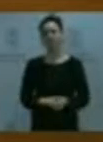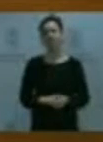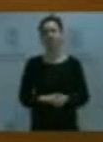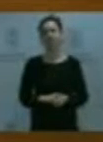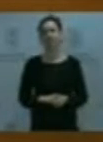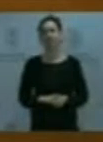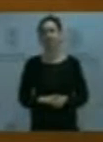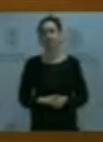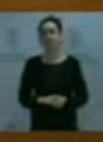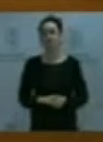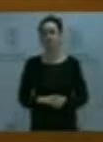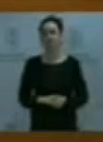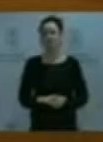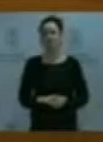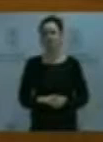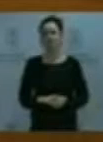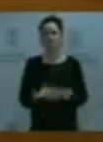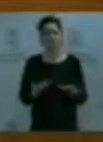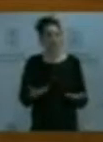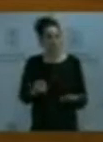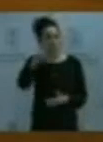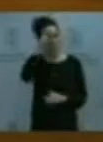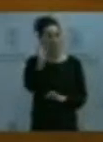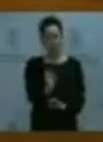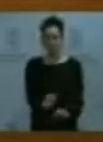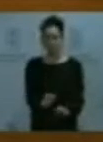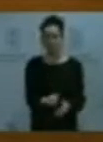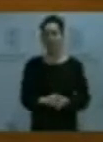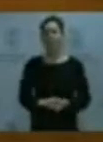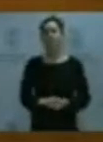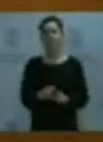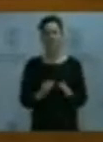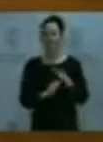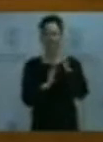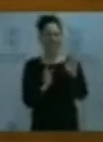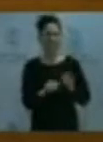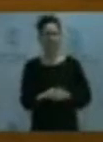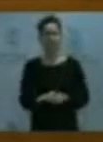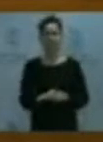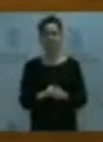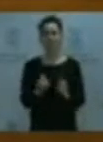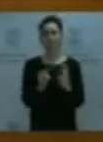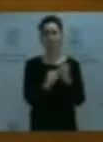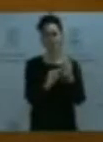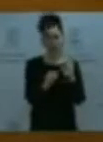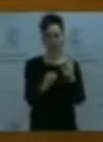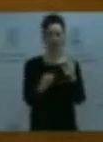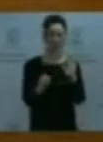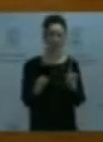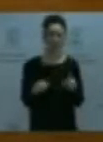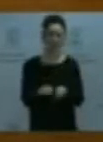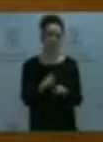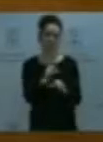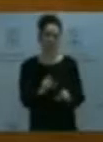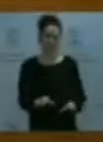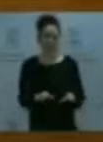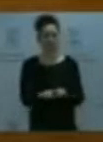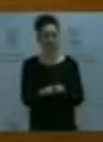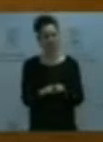sabía. Y vamos a dejarlo ahí. Lo han corregido, bueno, como hacen las cosas, a trompicones, y gracias a que